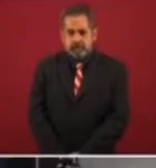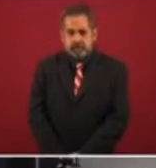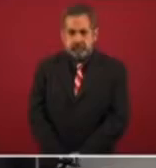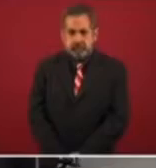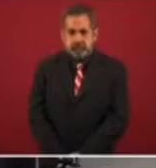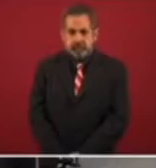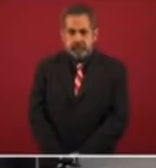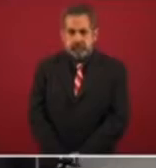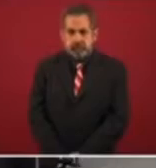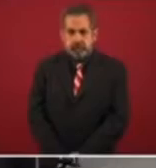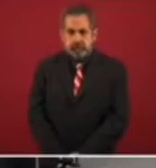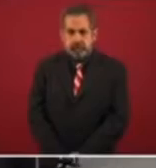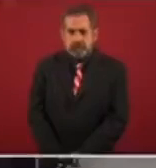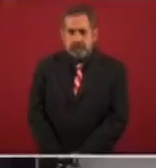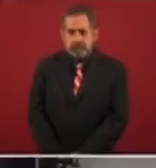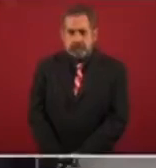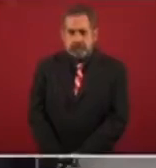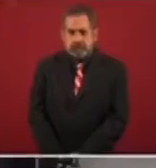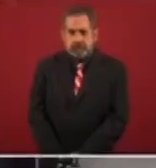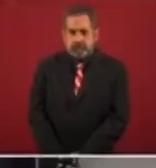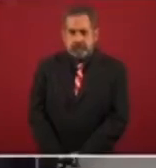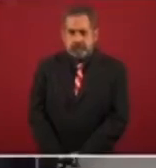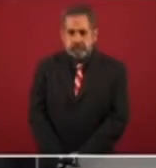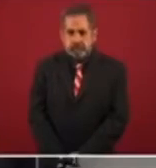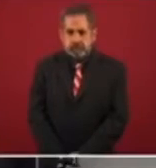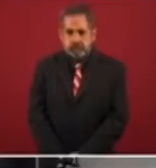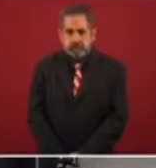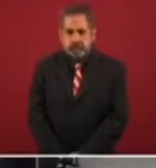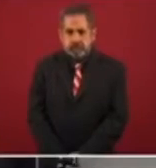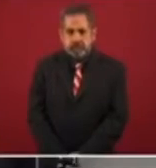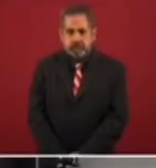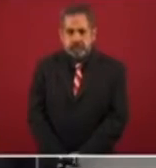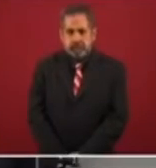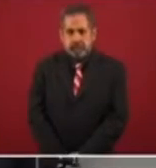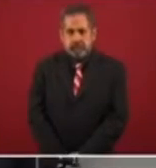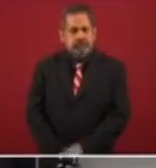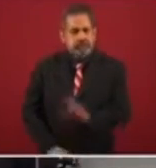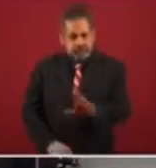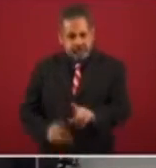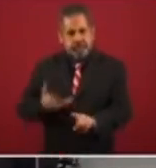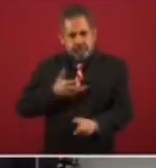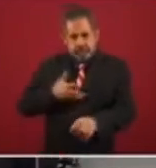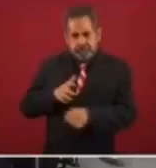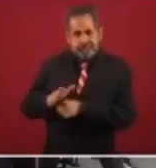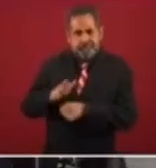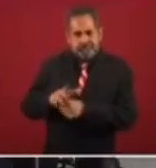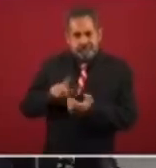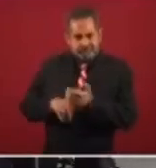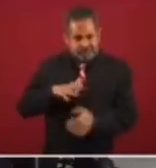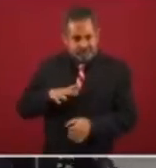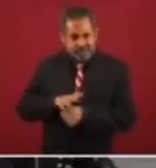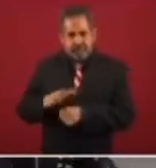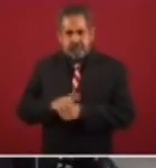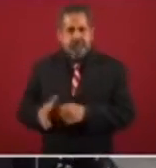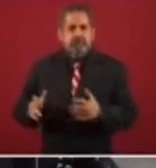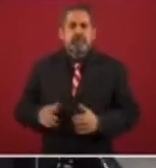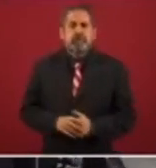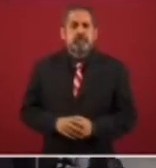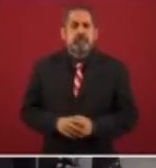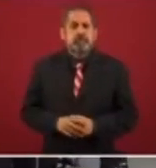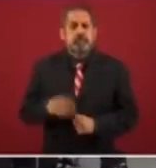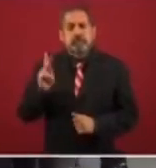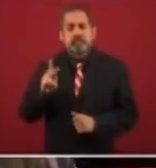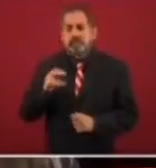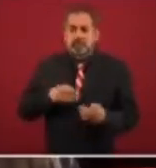bandas quirúrgicas, medicamentos, pero no están comprando ventiladores, presidente. Sí se tienen. Pero tienen problemas para adquirirlos por esta situación. Es que todos